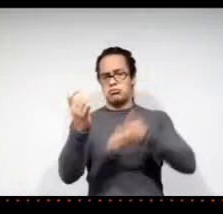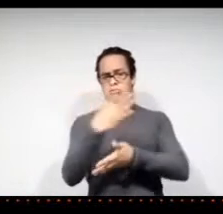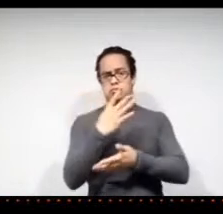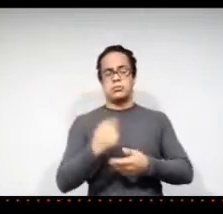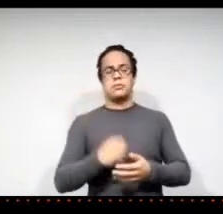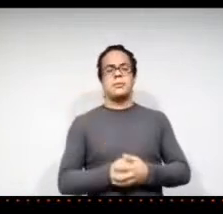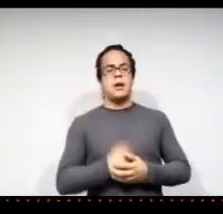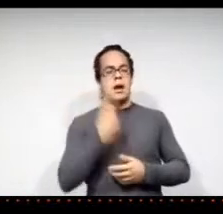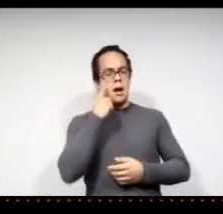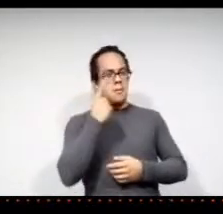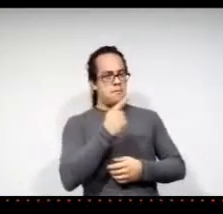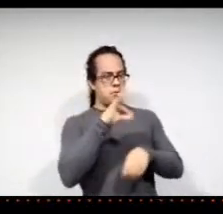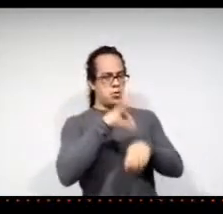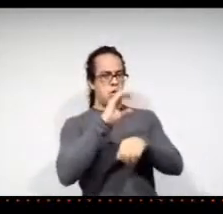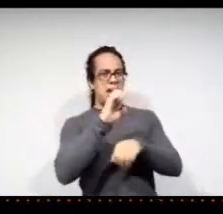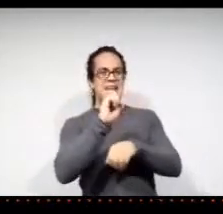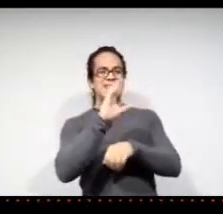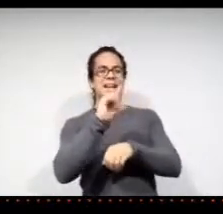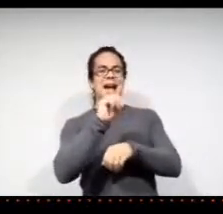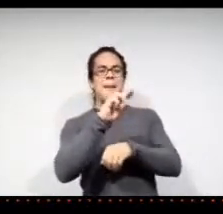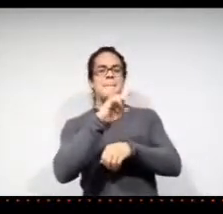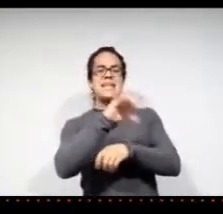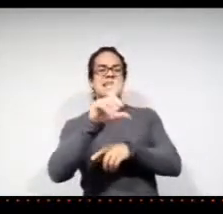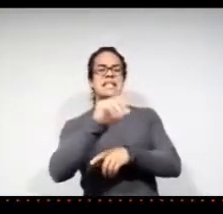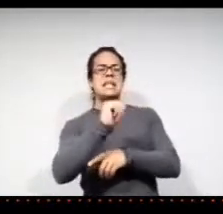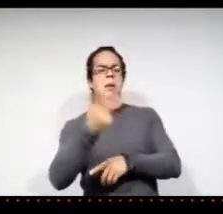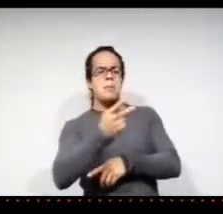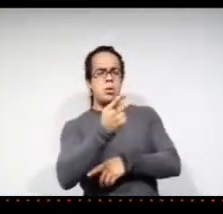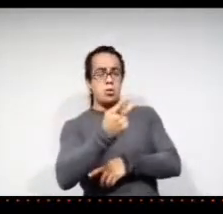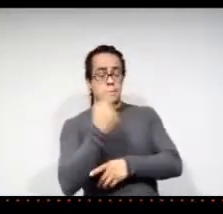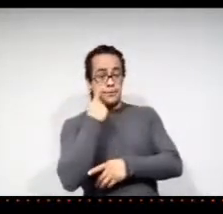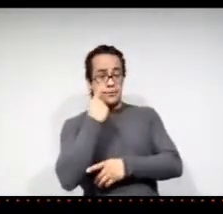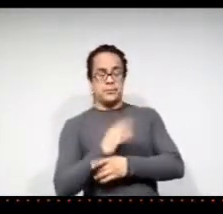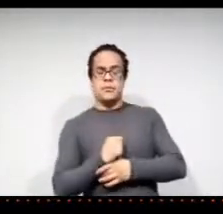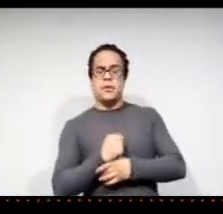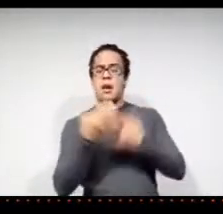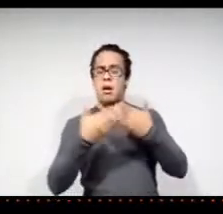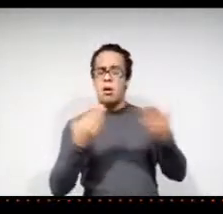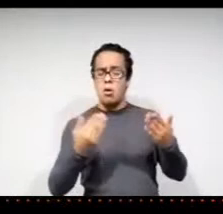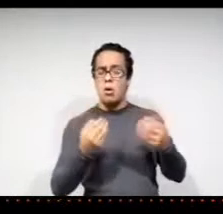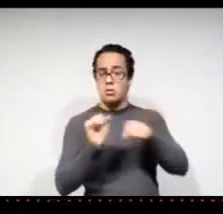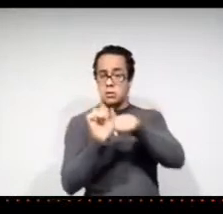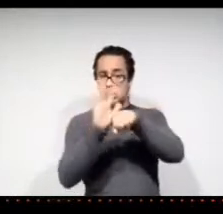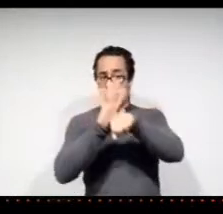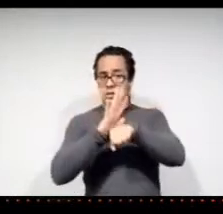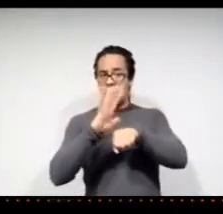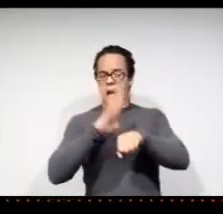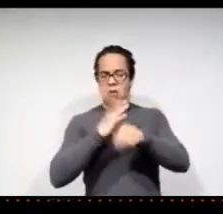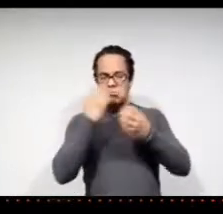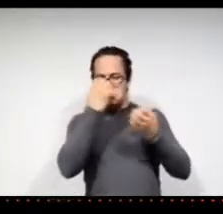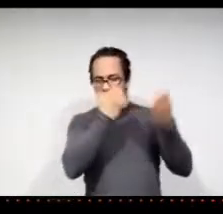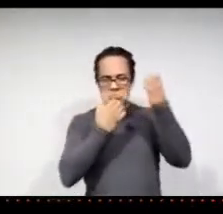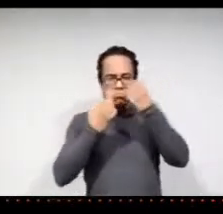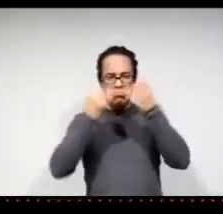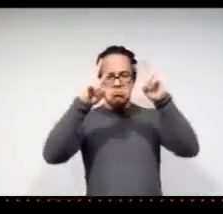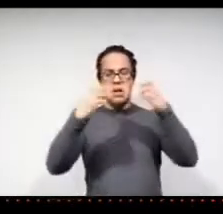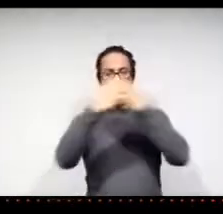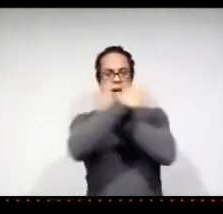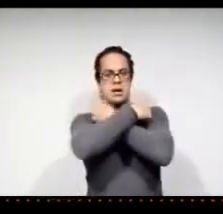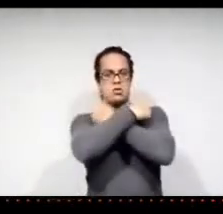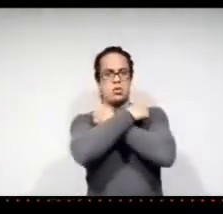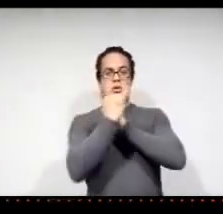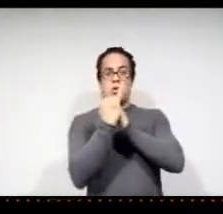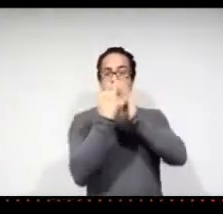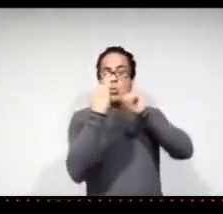pregunta. Sí, bueno, ahora con la pandemia se ha hecho el experimento de educación a distancia online